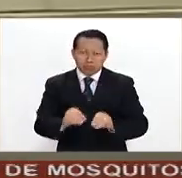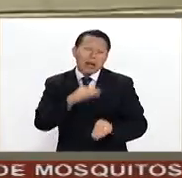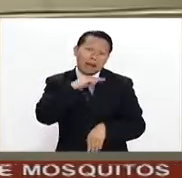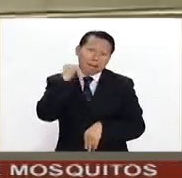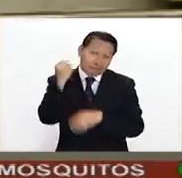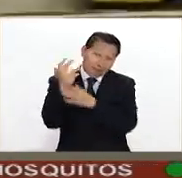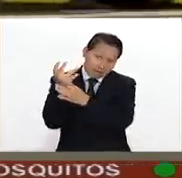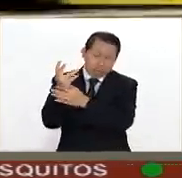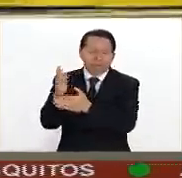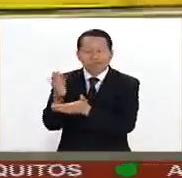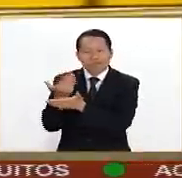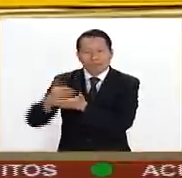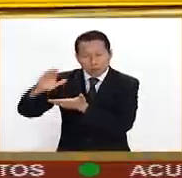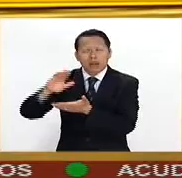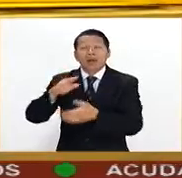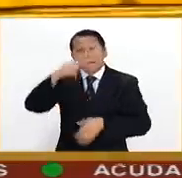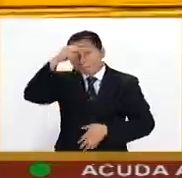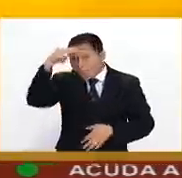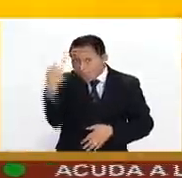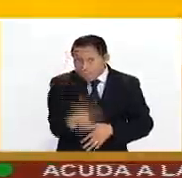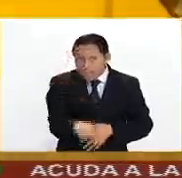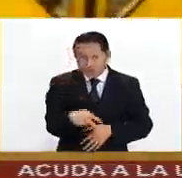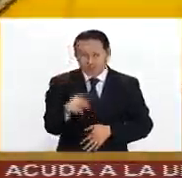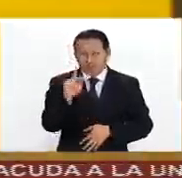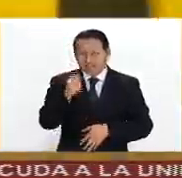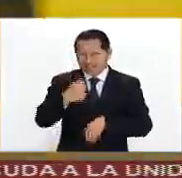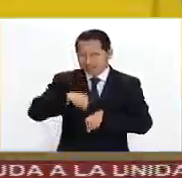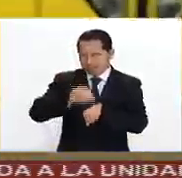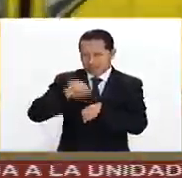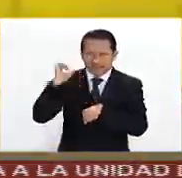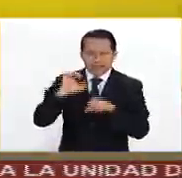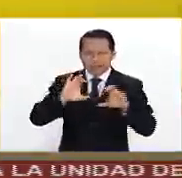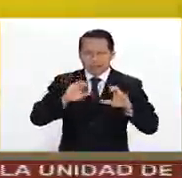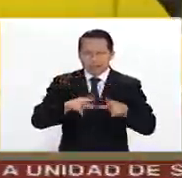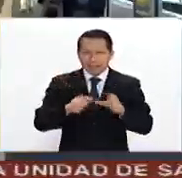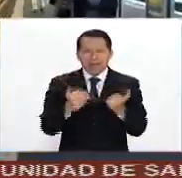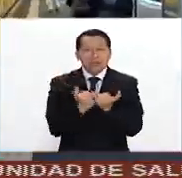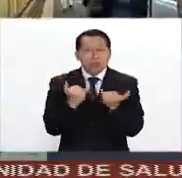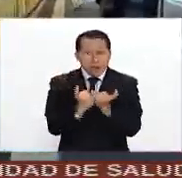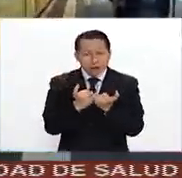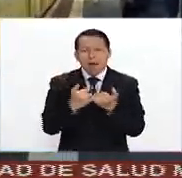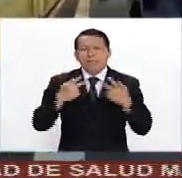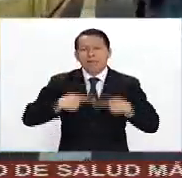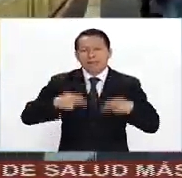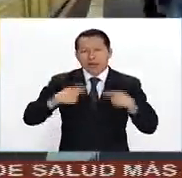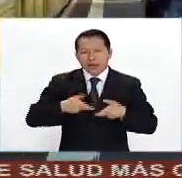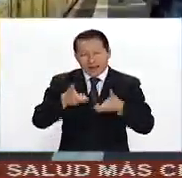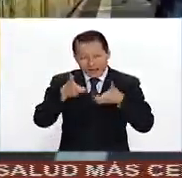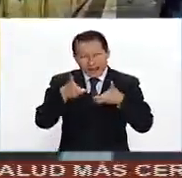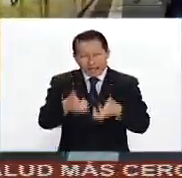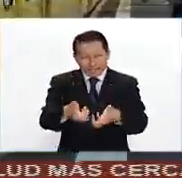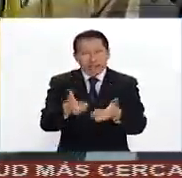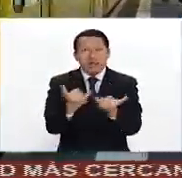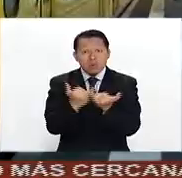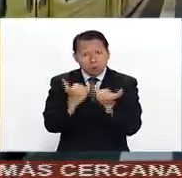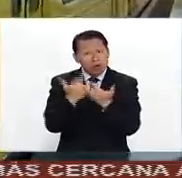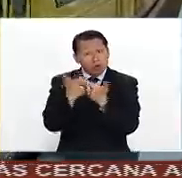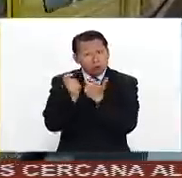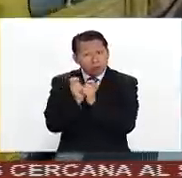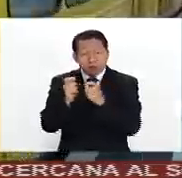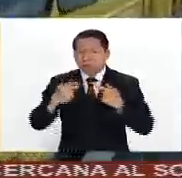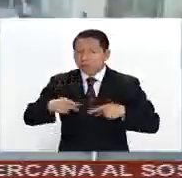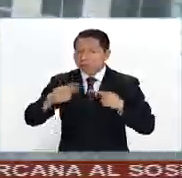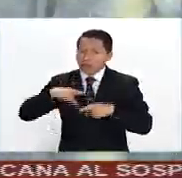en México, hace unas semanas, allá en Chiapas, un vagabundo fue quemado vivo también por un grupo de